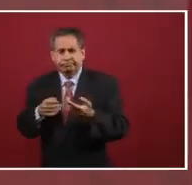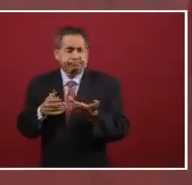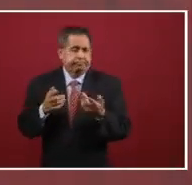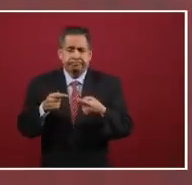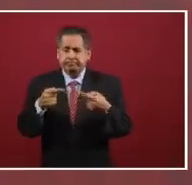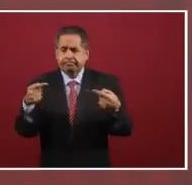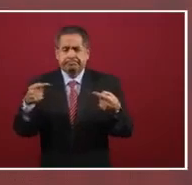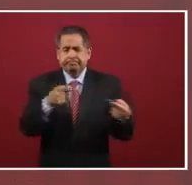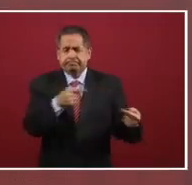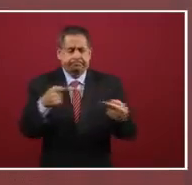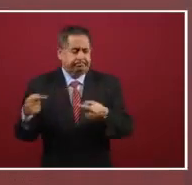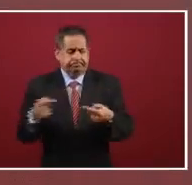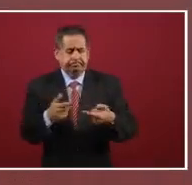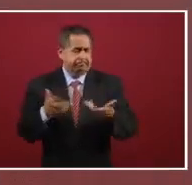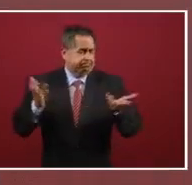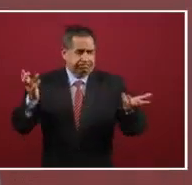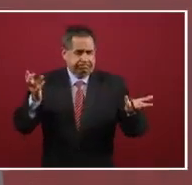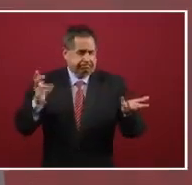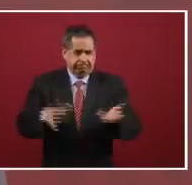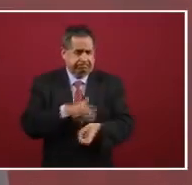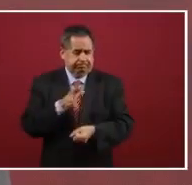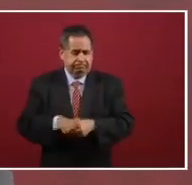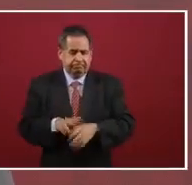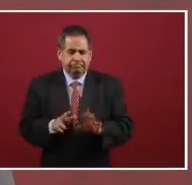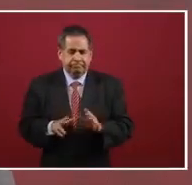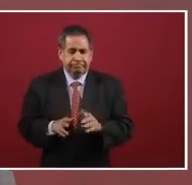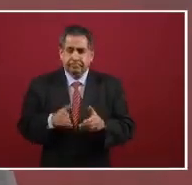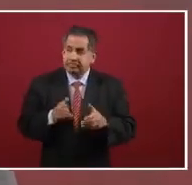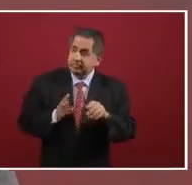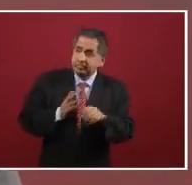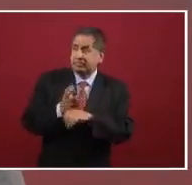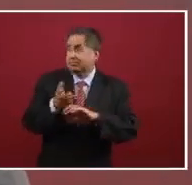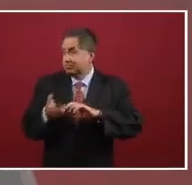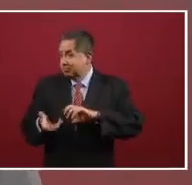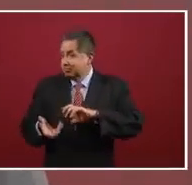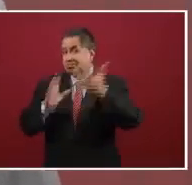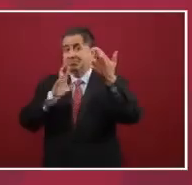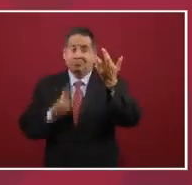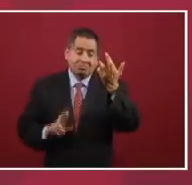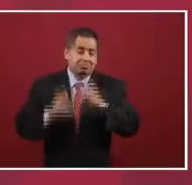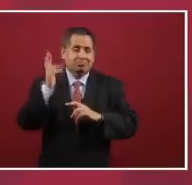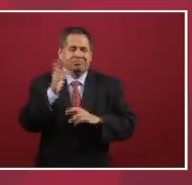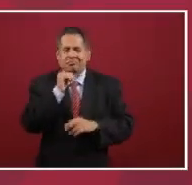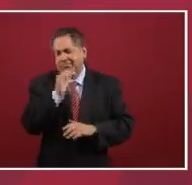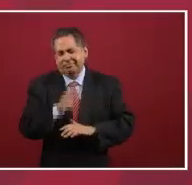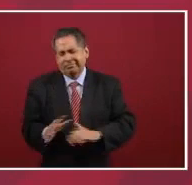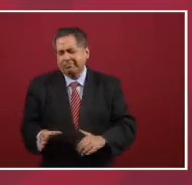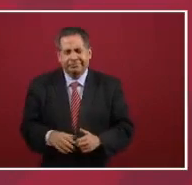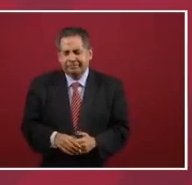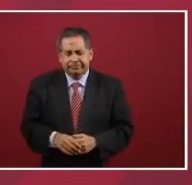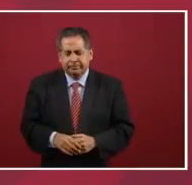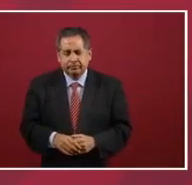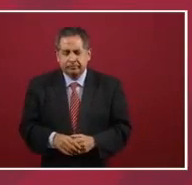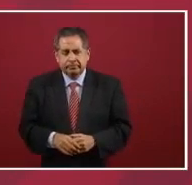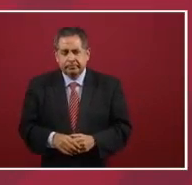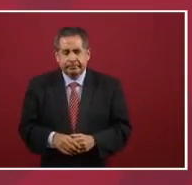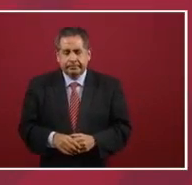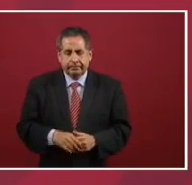oposición, pero no pasa a mayores. Y